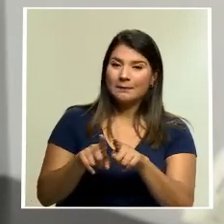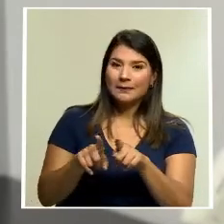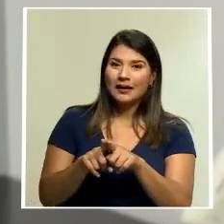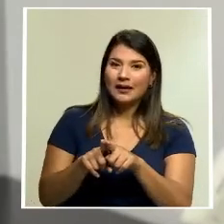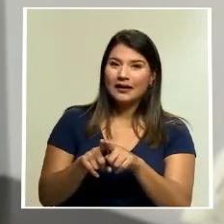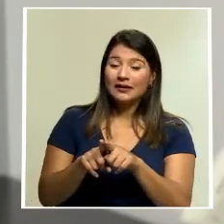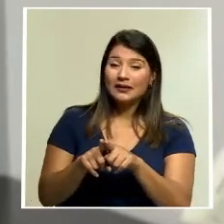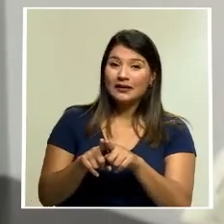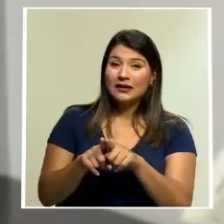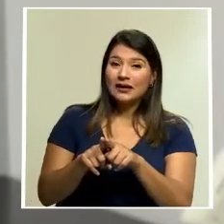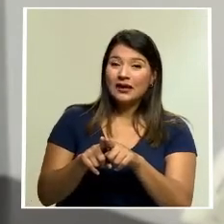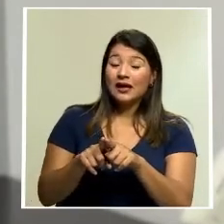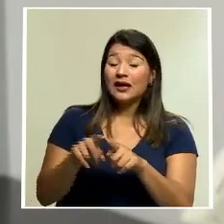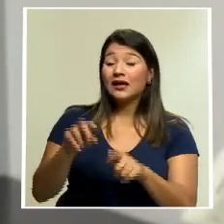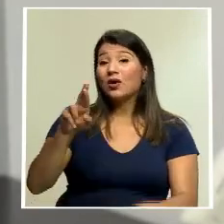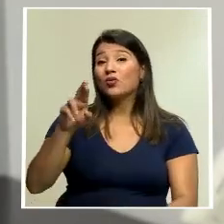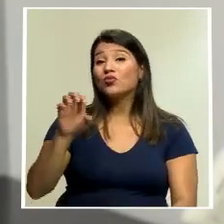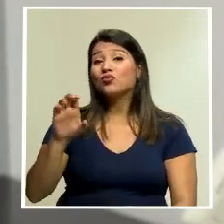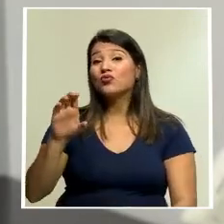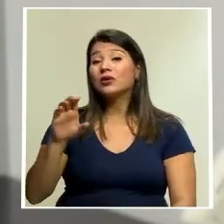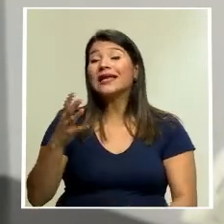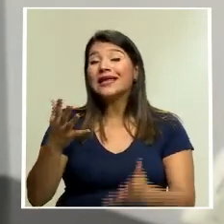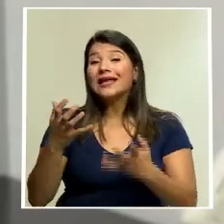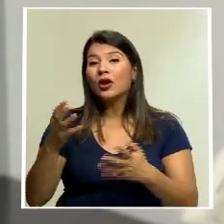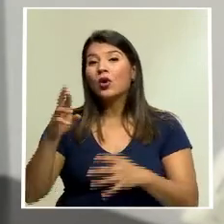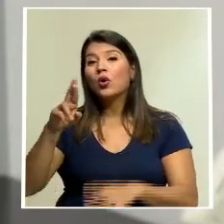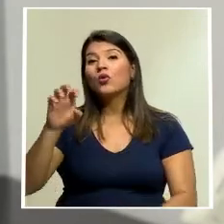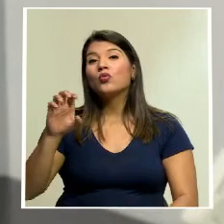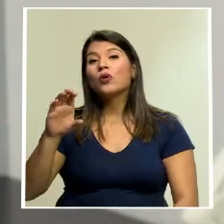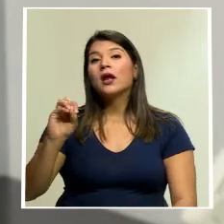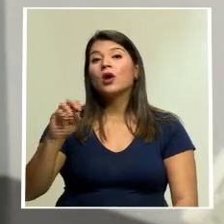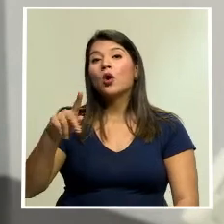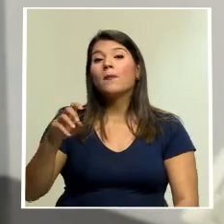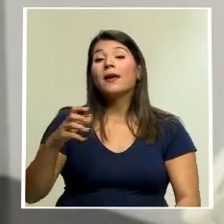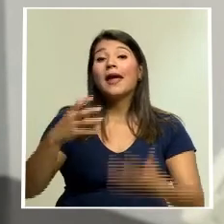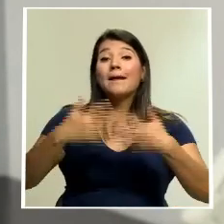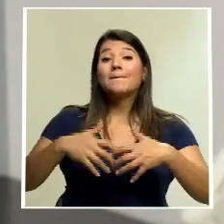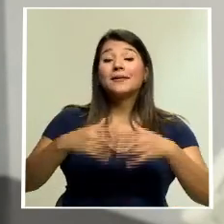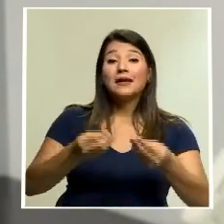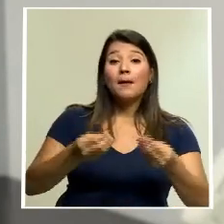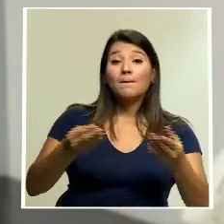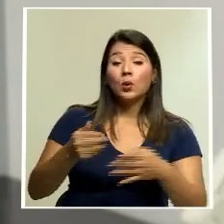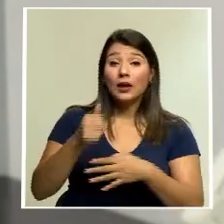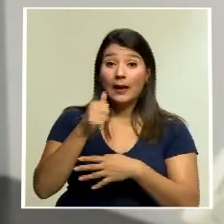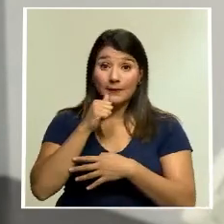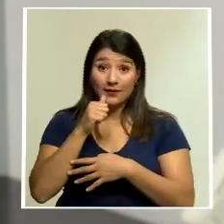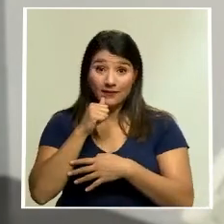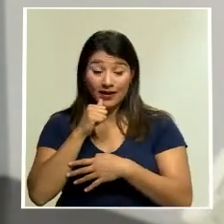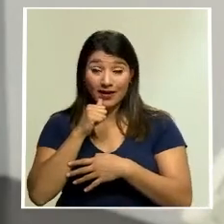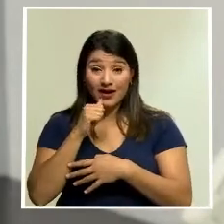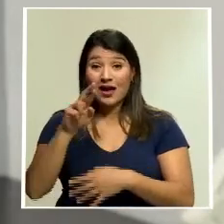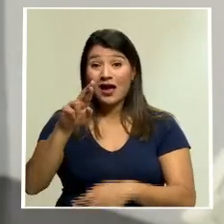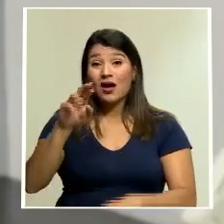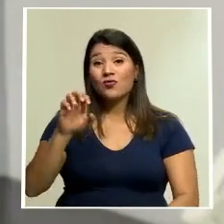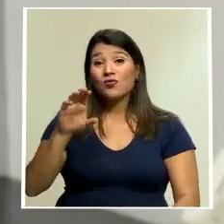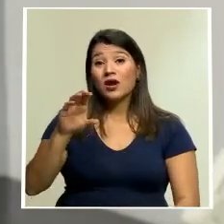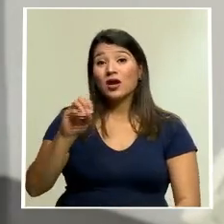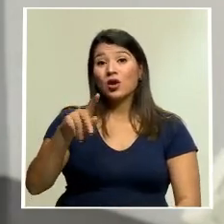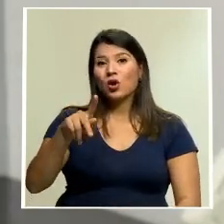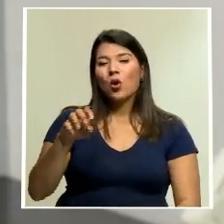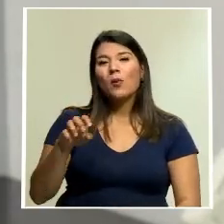a que Recope sea una empresa público-privada. Recope es una sociedad